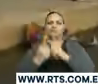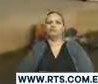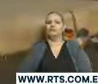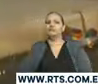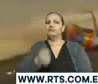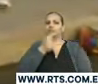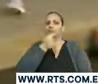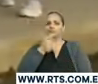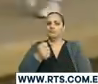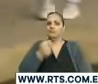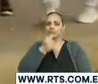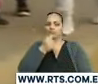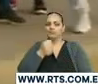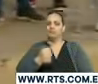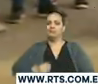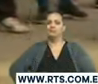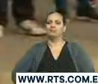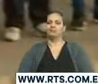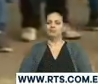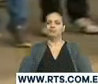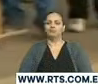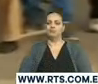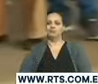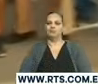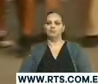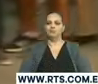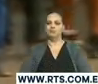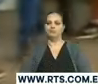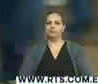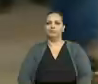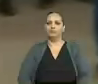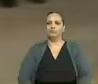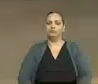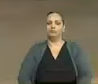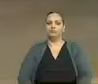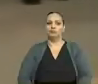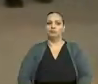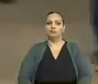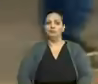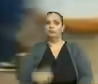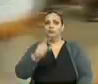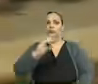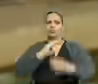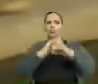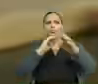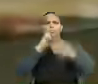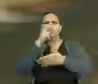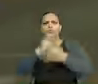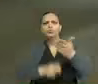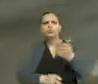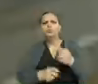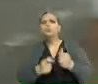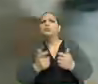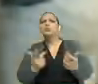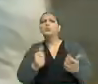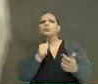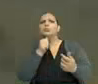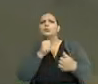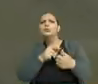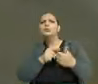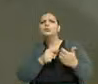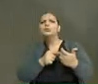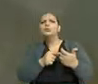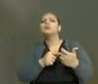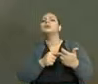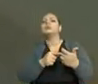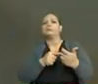a precedir, ya ha citado a un automóvil que no cumplió con las normas respectivas de bioseguridad